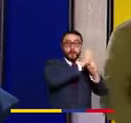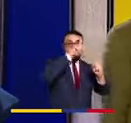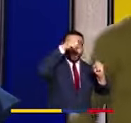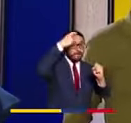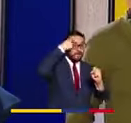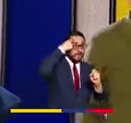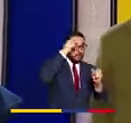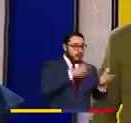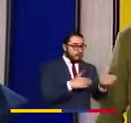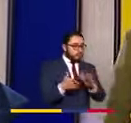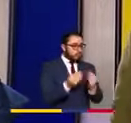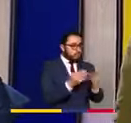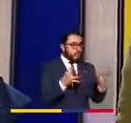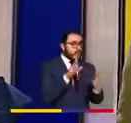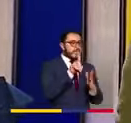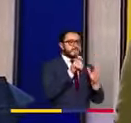6.063.